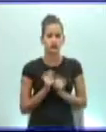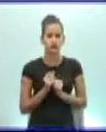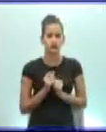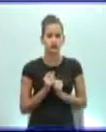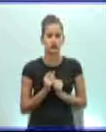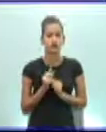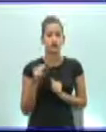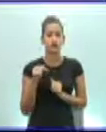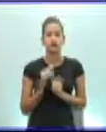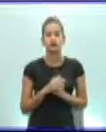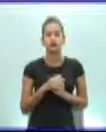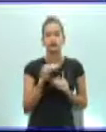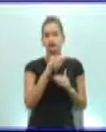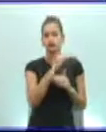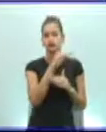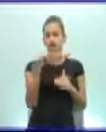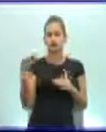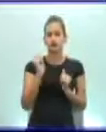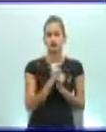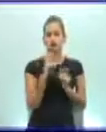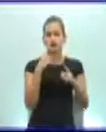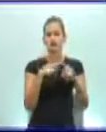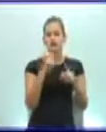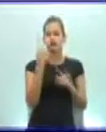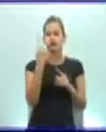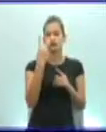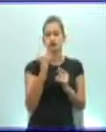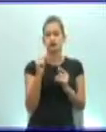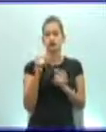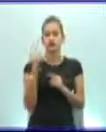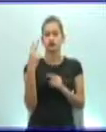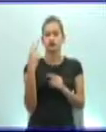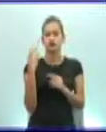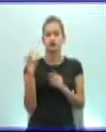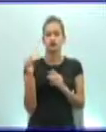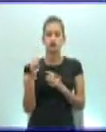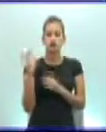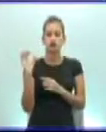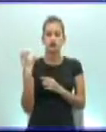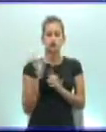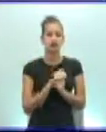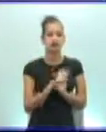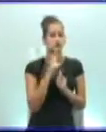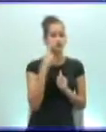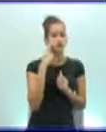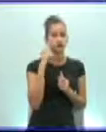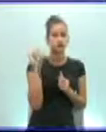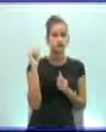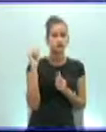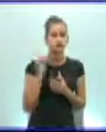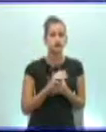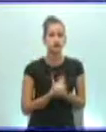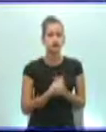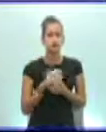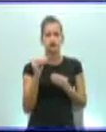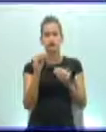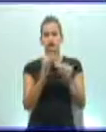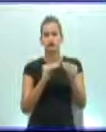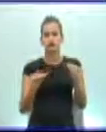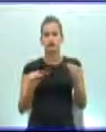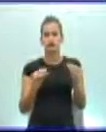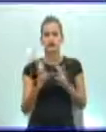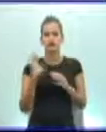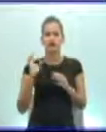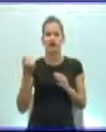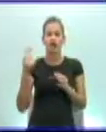una diferencia de cuadrado, agrupando todos los términos para un miembro, que es el procedimiento para resolver una ecuación cuadrática, descomponer en factores esta diferencia